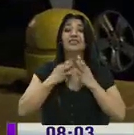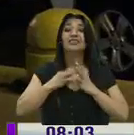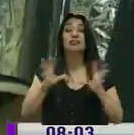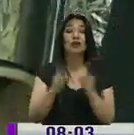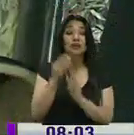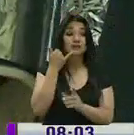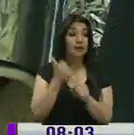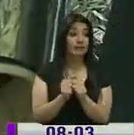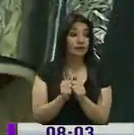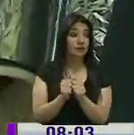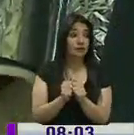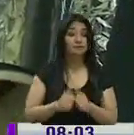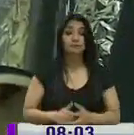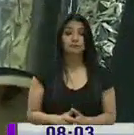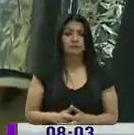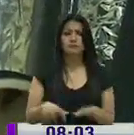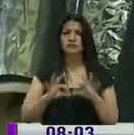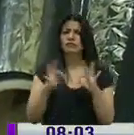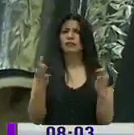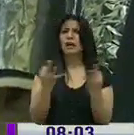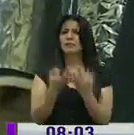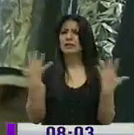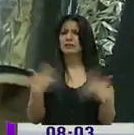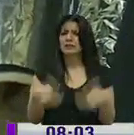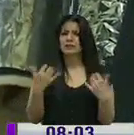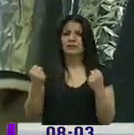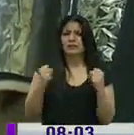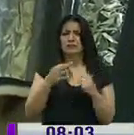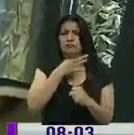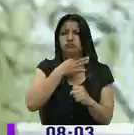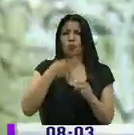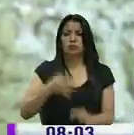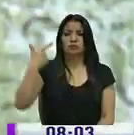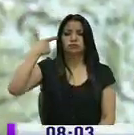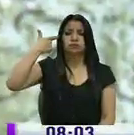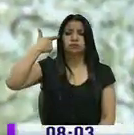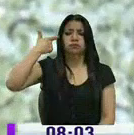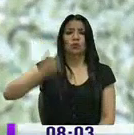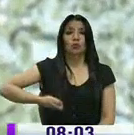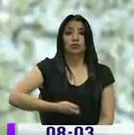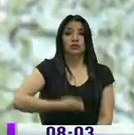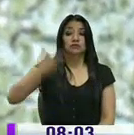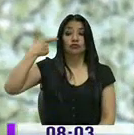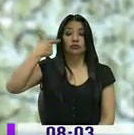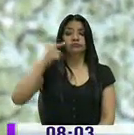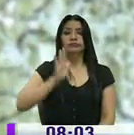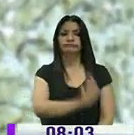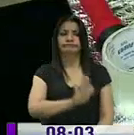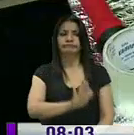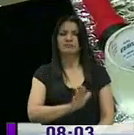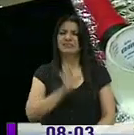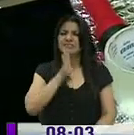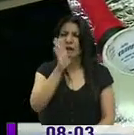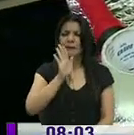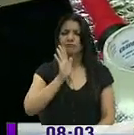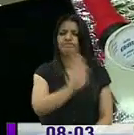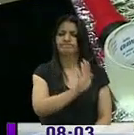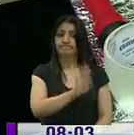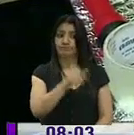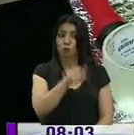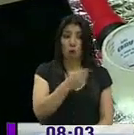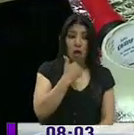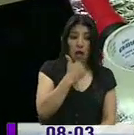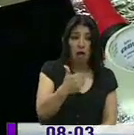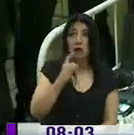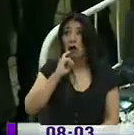la familia vivió momentos de terror eran amenazados con armas de fuego y cuchillos la advertencia la repetían a cada rato que se intentaban pedir